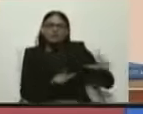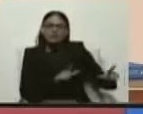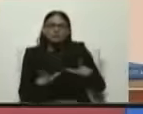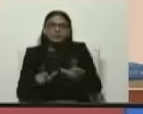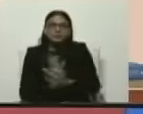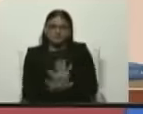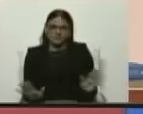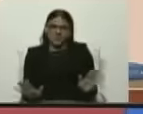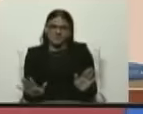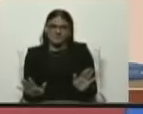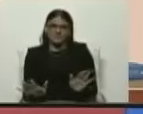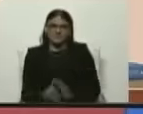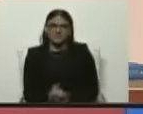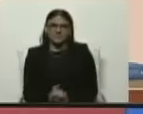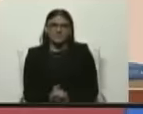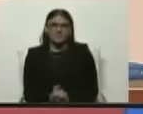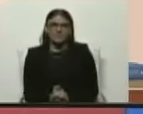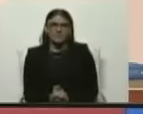Con el antes.